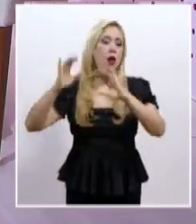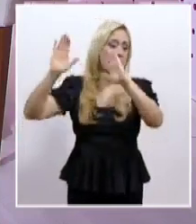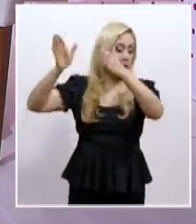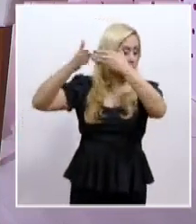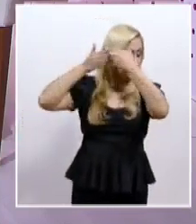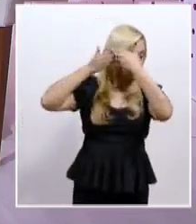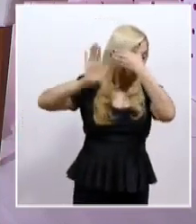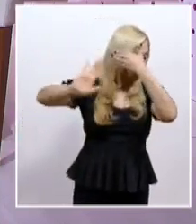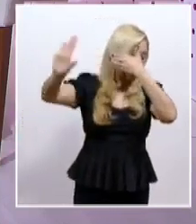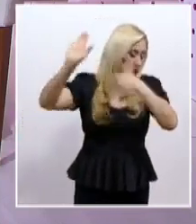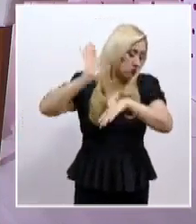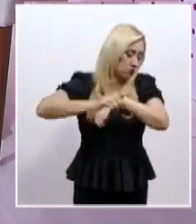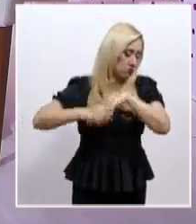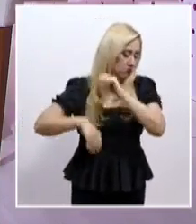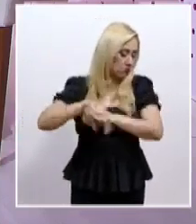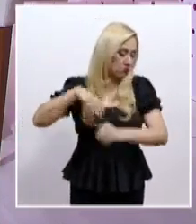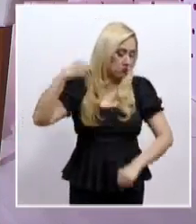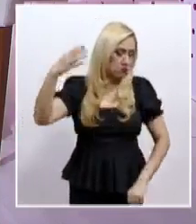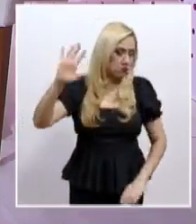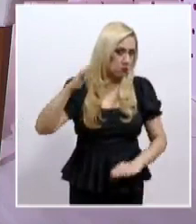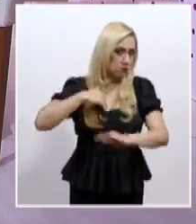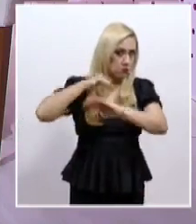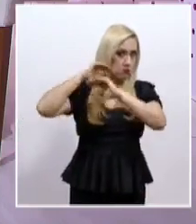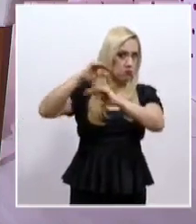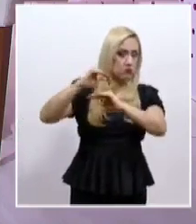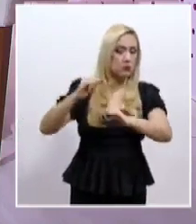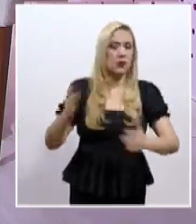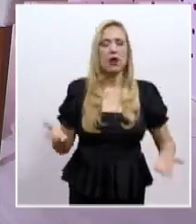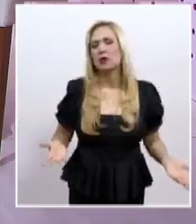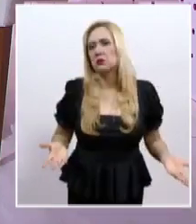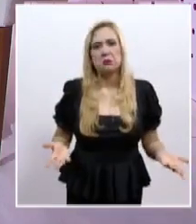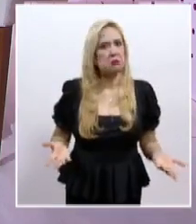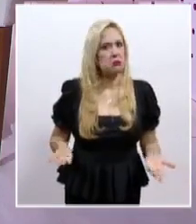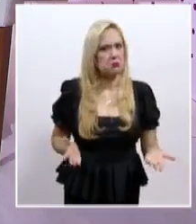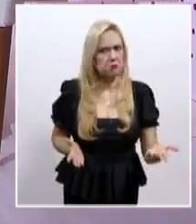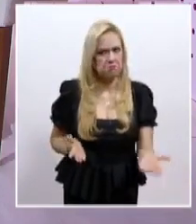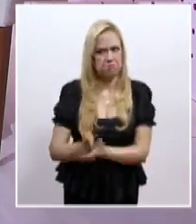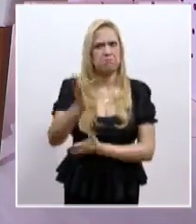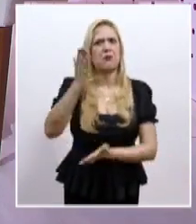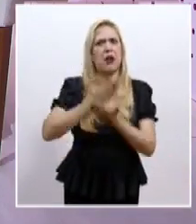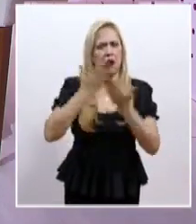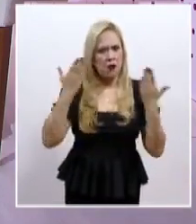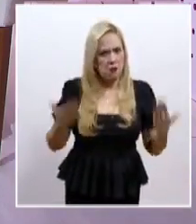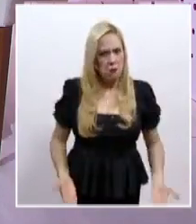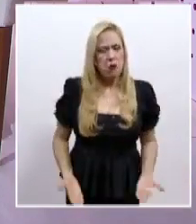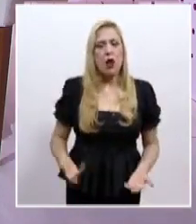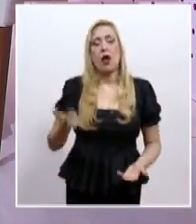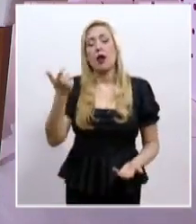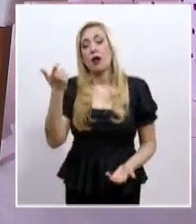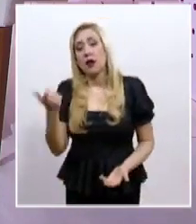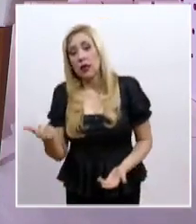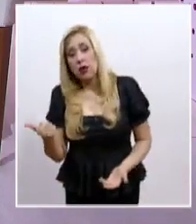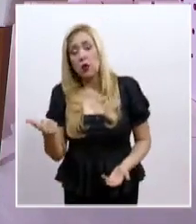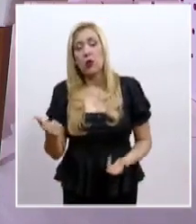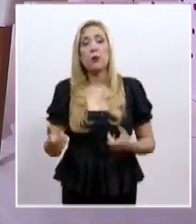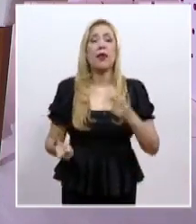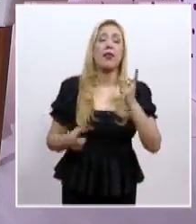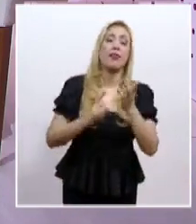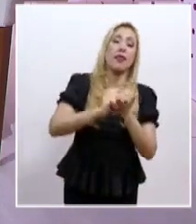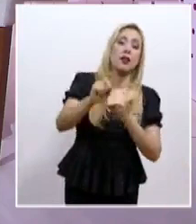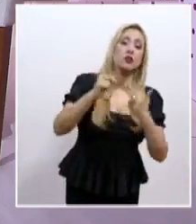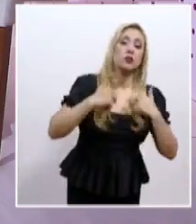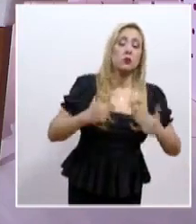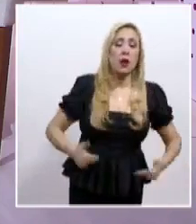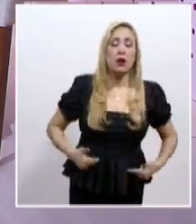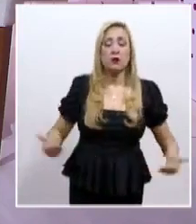un gran debate académico sobre hasta dónde sí y hasta dónde no, pero que además la política pública es ahí el vínculo entre economía y derechos humanos, que ha estado ahí rondando la discusión, pero que no lo